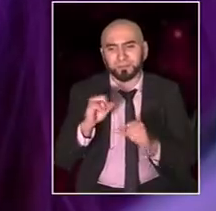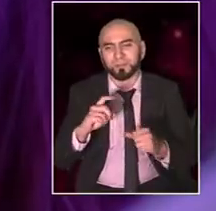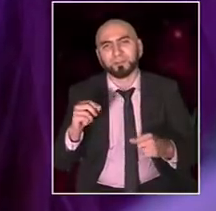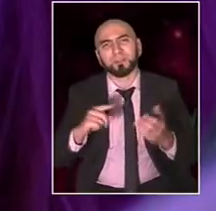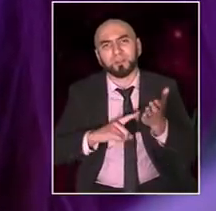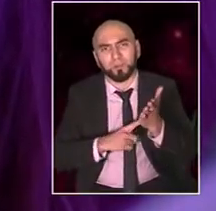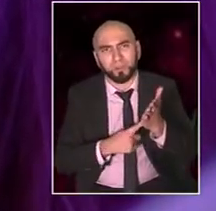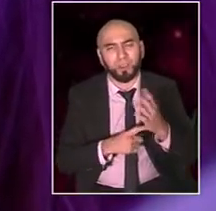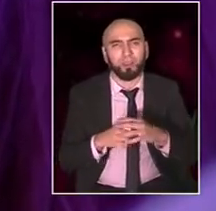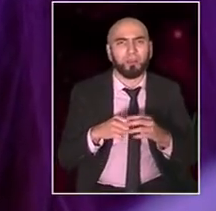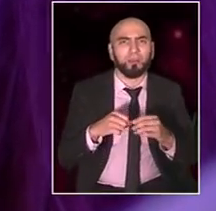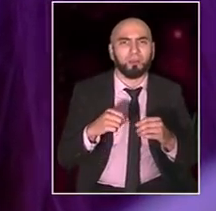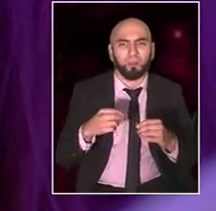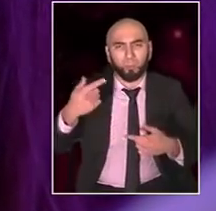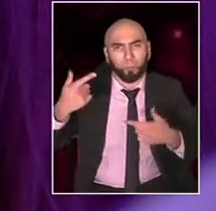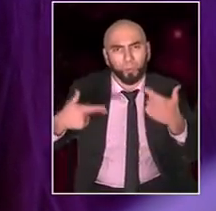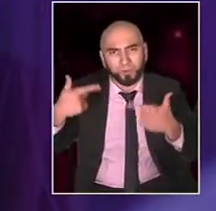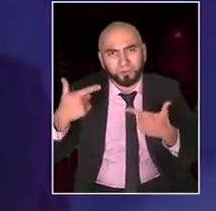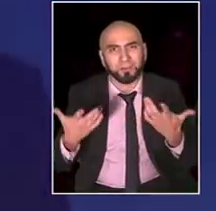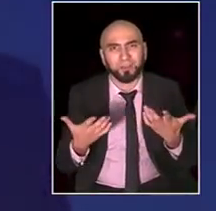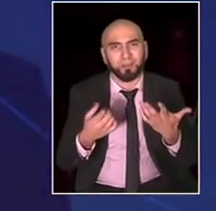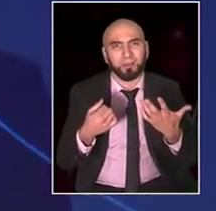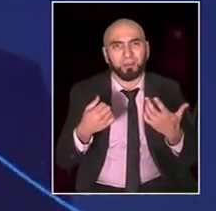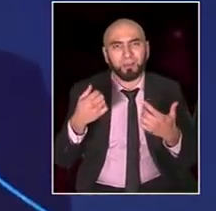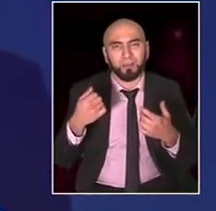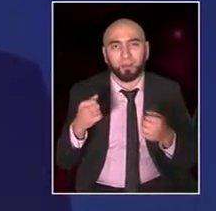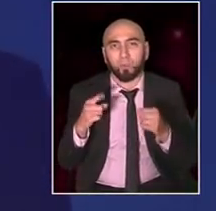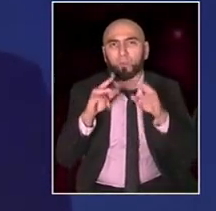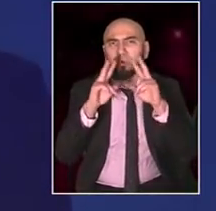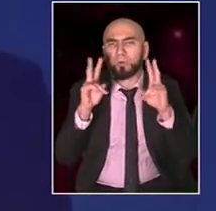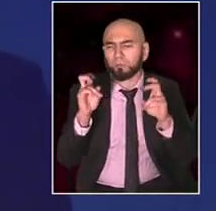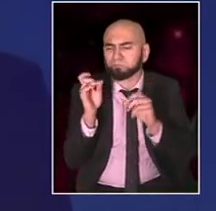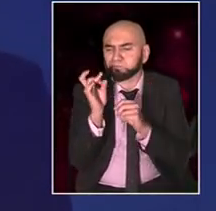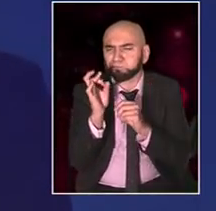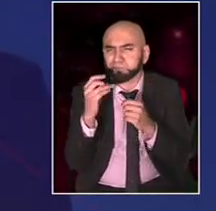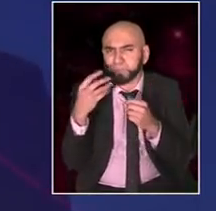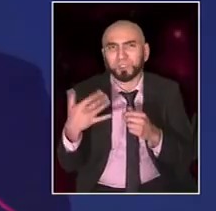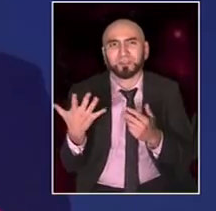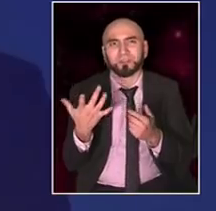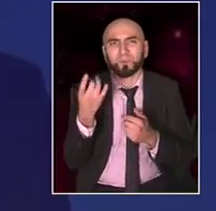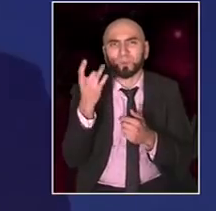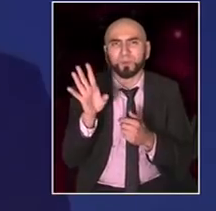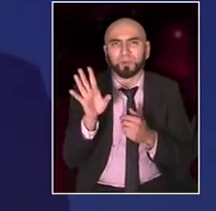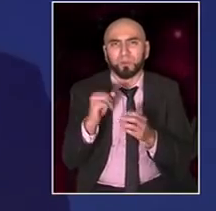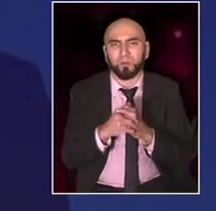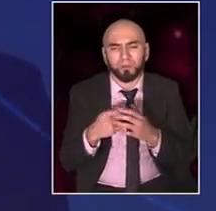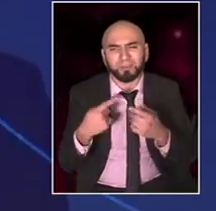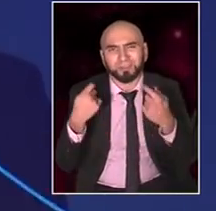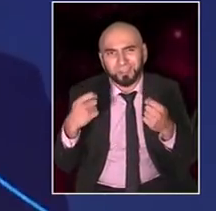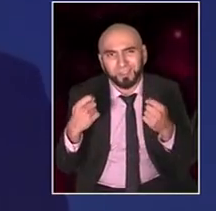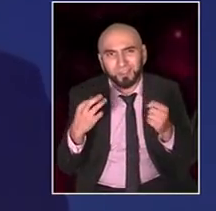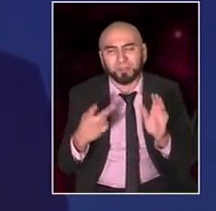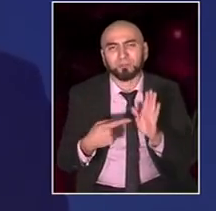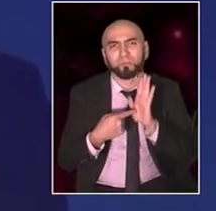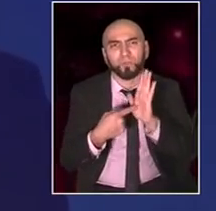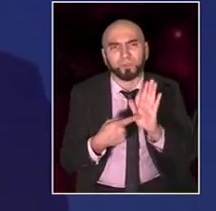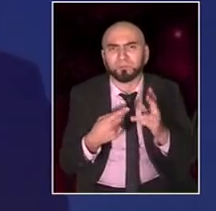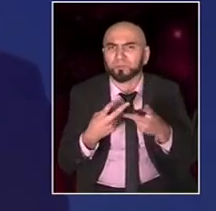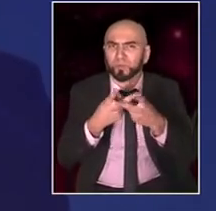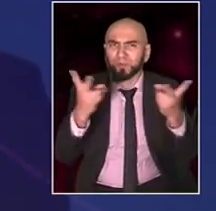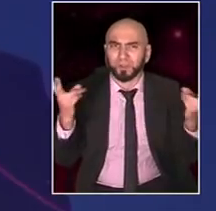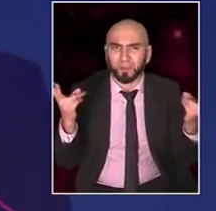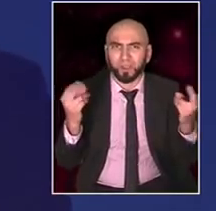y con la política. Un espacio único para intercambiar conocimiento e intentar visualizar juntos la forma